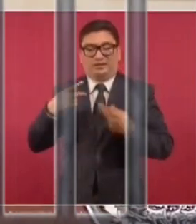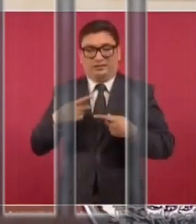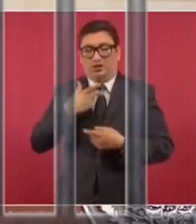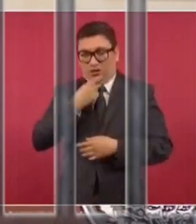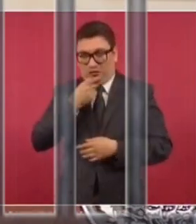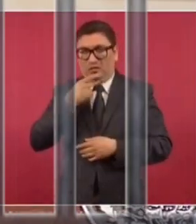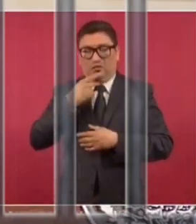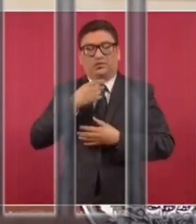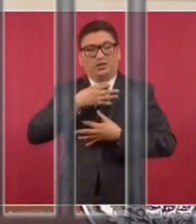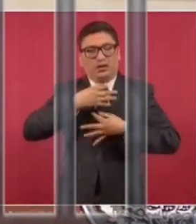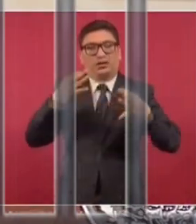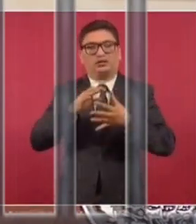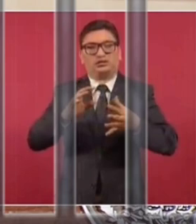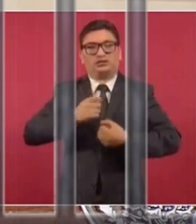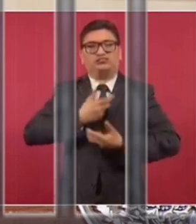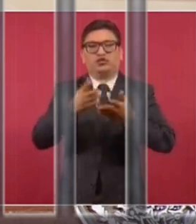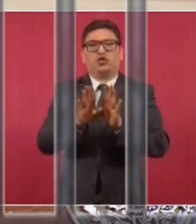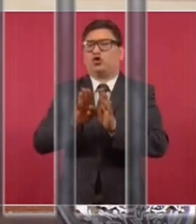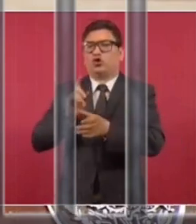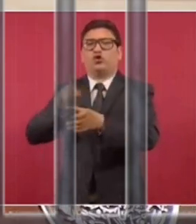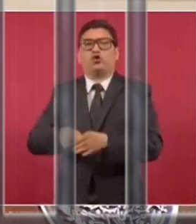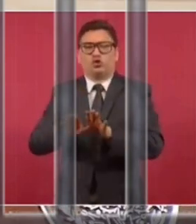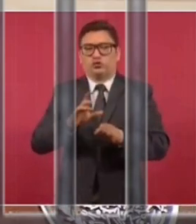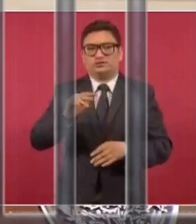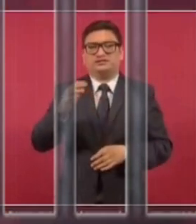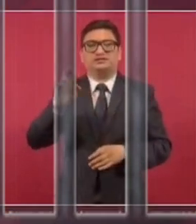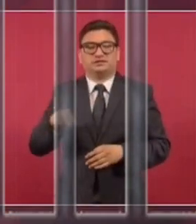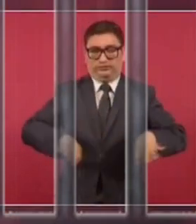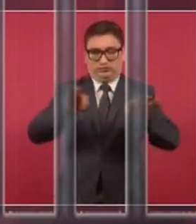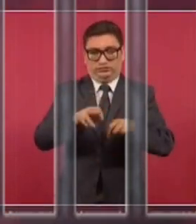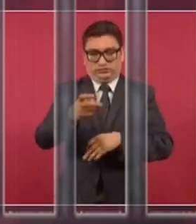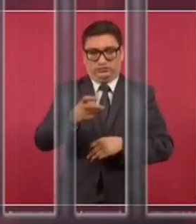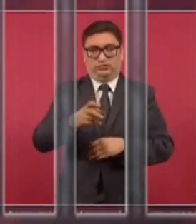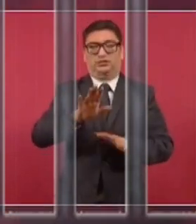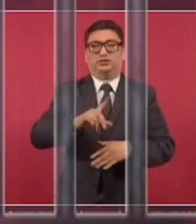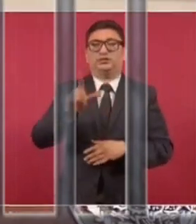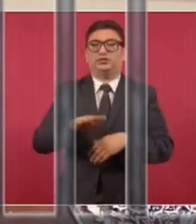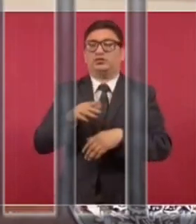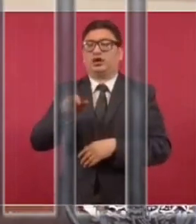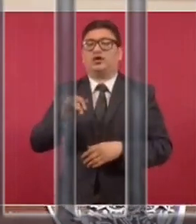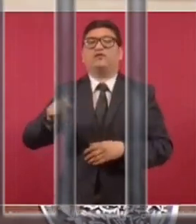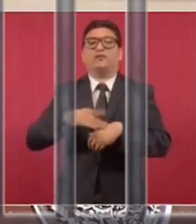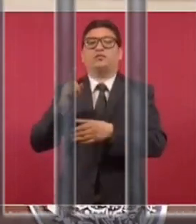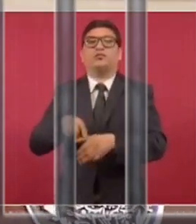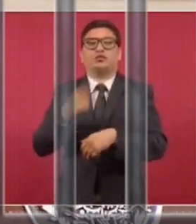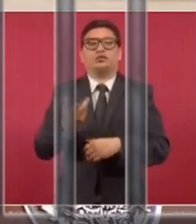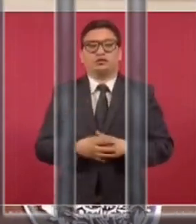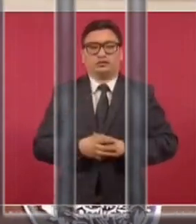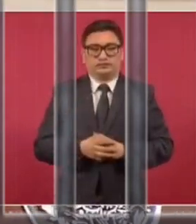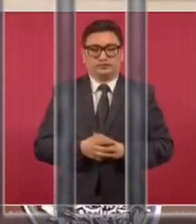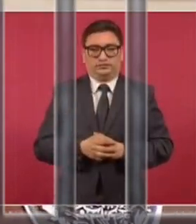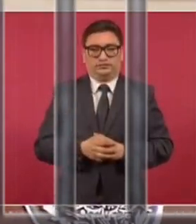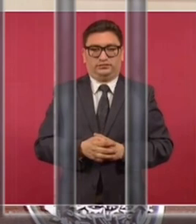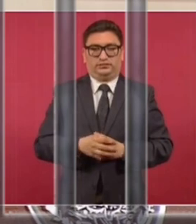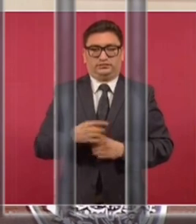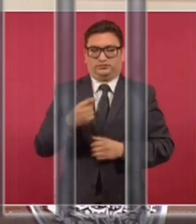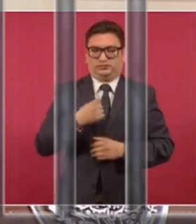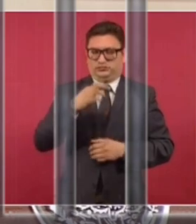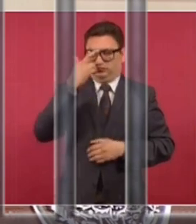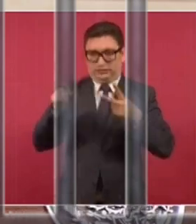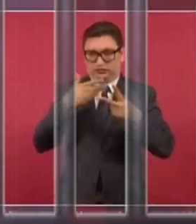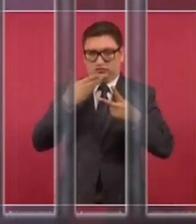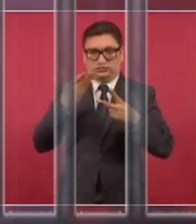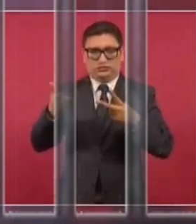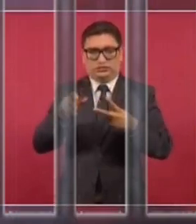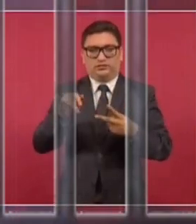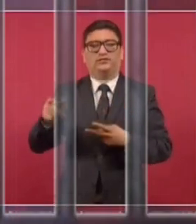Cómo entró por el Y luego por qué yo recuerdo dos cosas